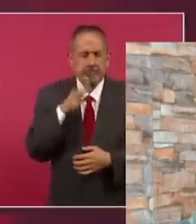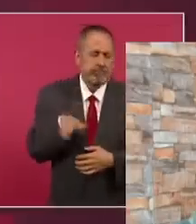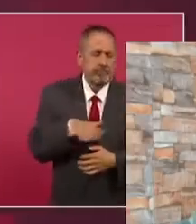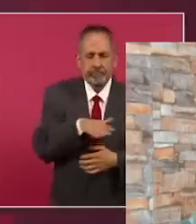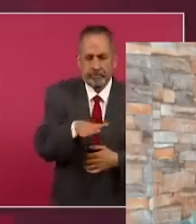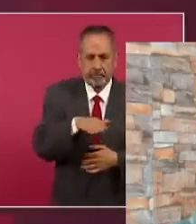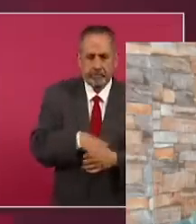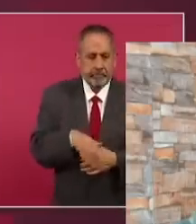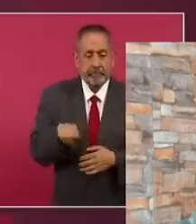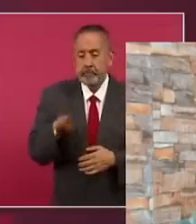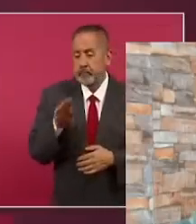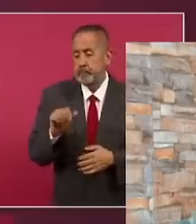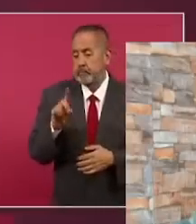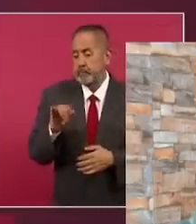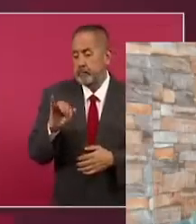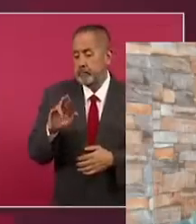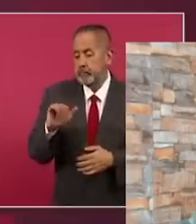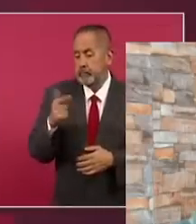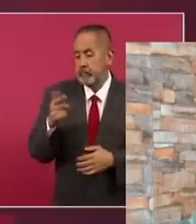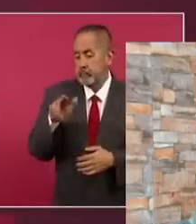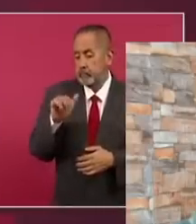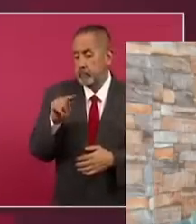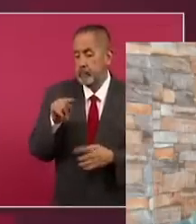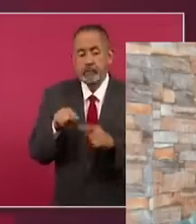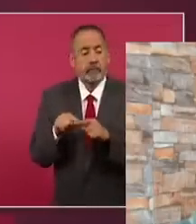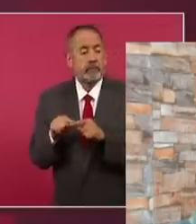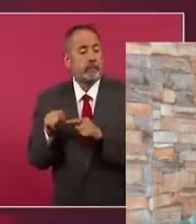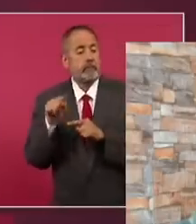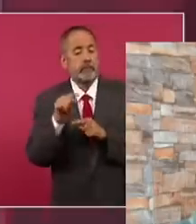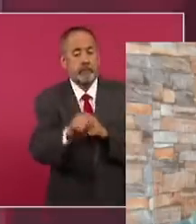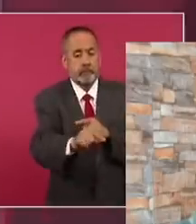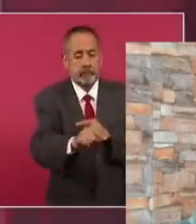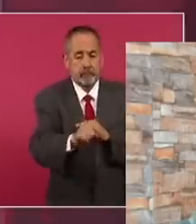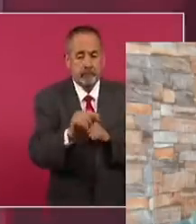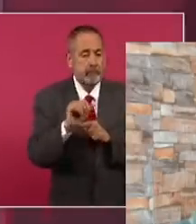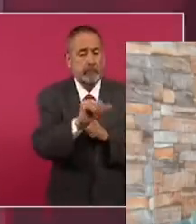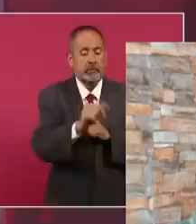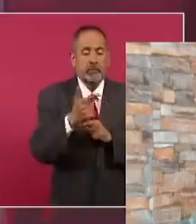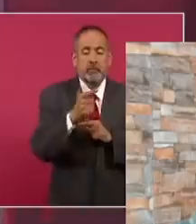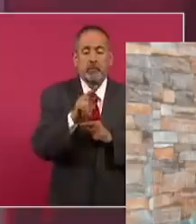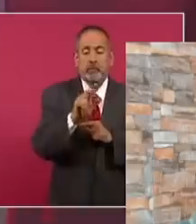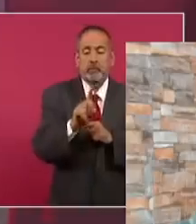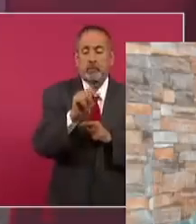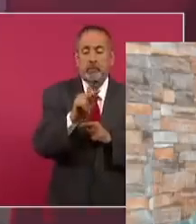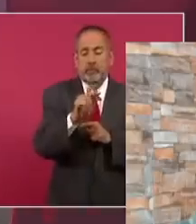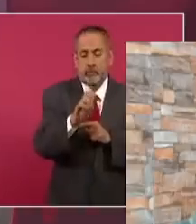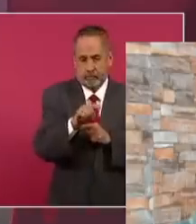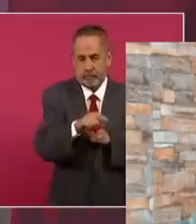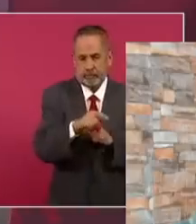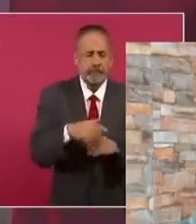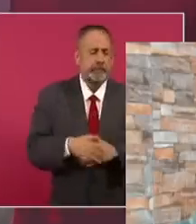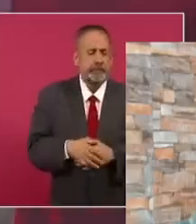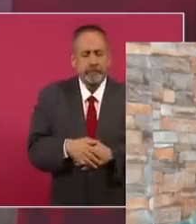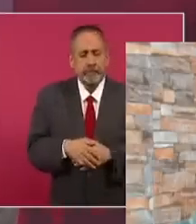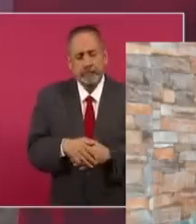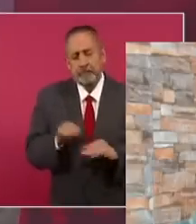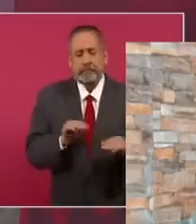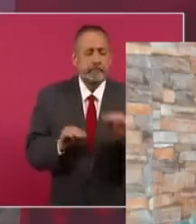de Badiraguato allá a Guadalupe Calvo, y en lo más